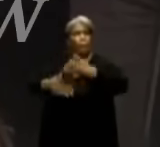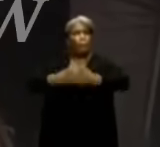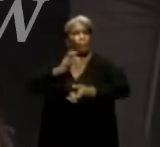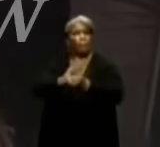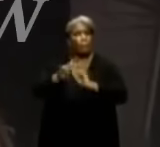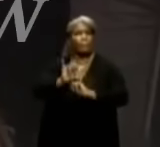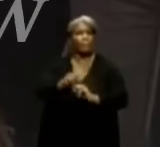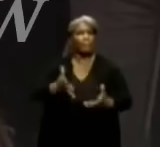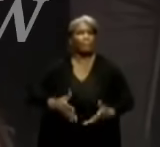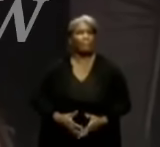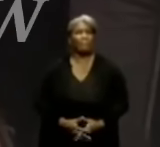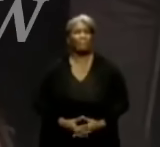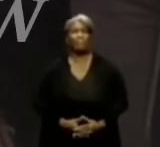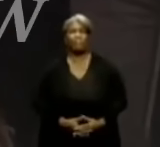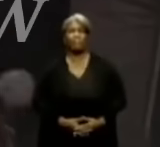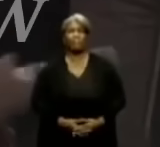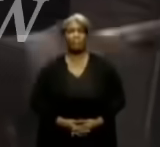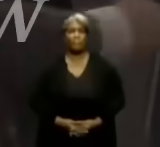Dominicana.